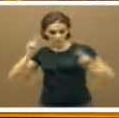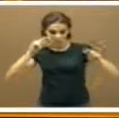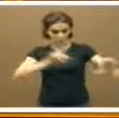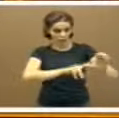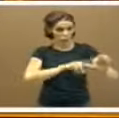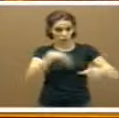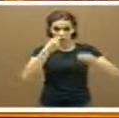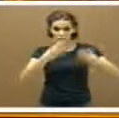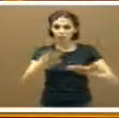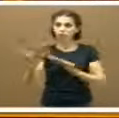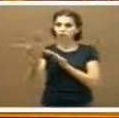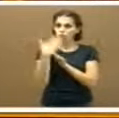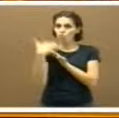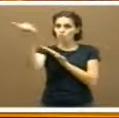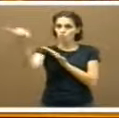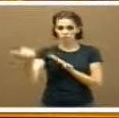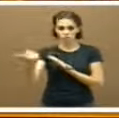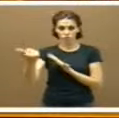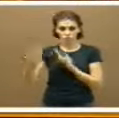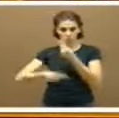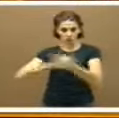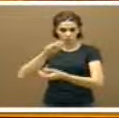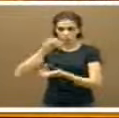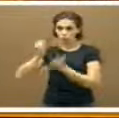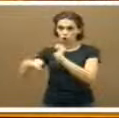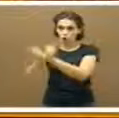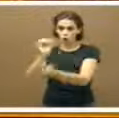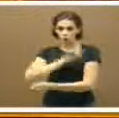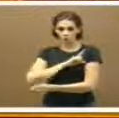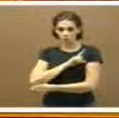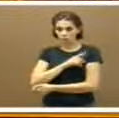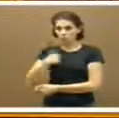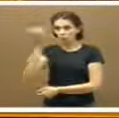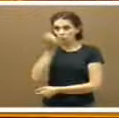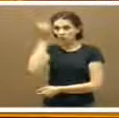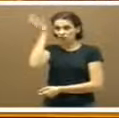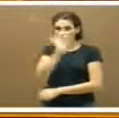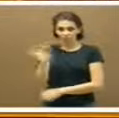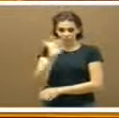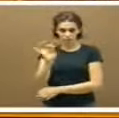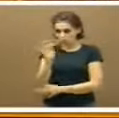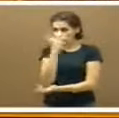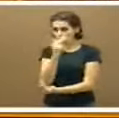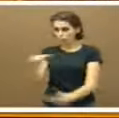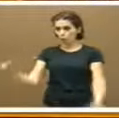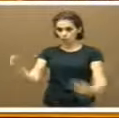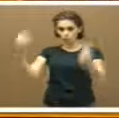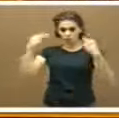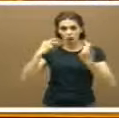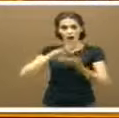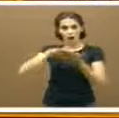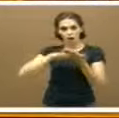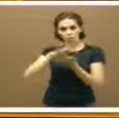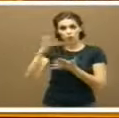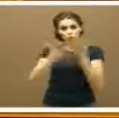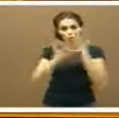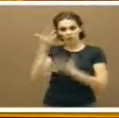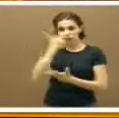no me lo invento, es de dominio público. Y hablo, en general, de las cuentas públicas.